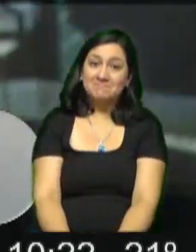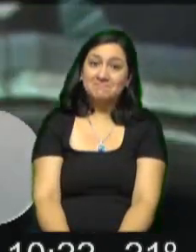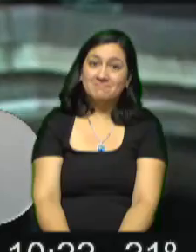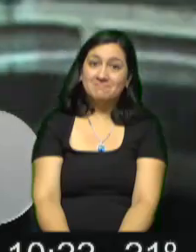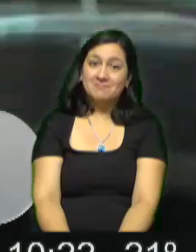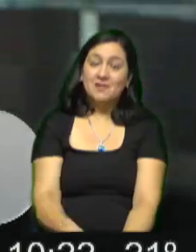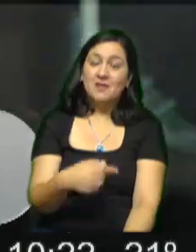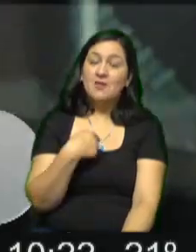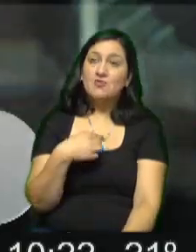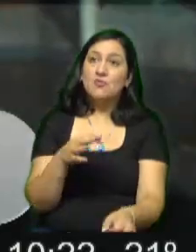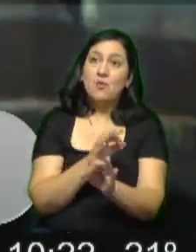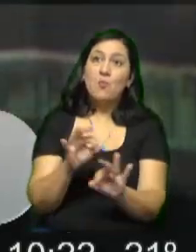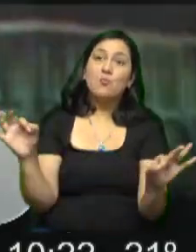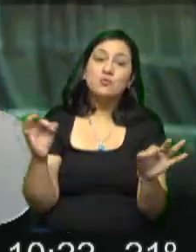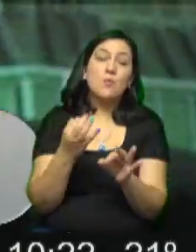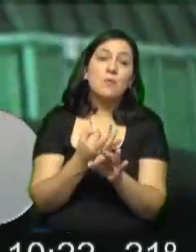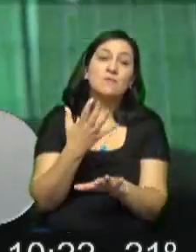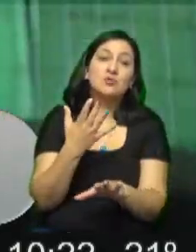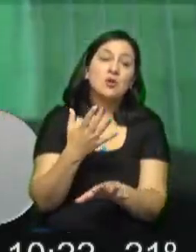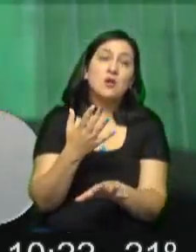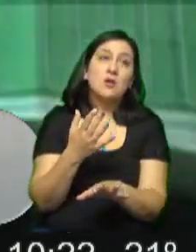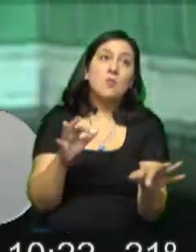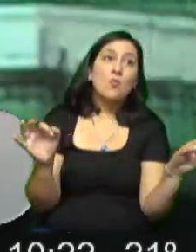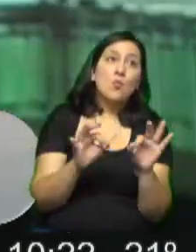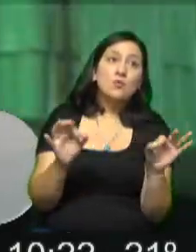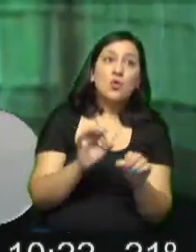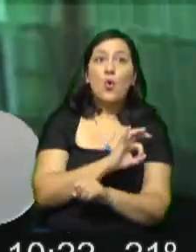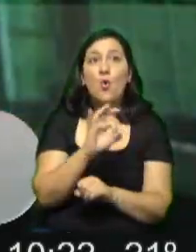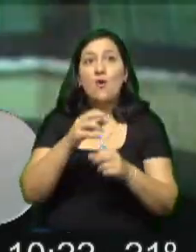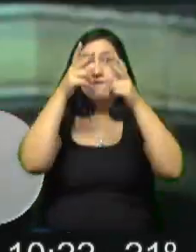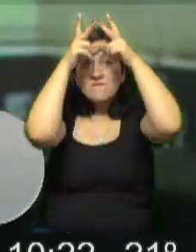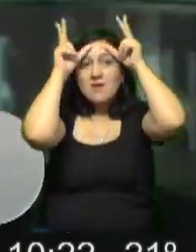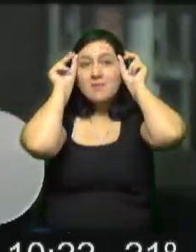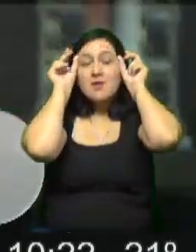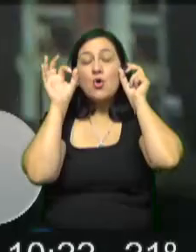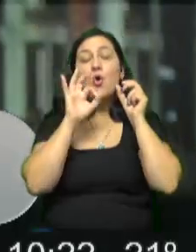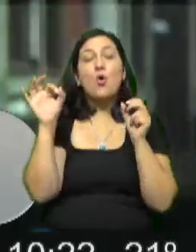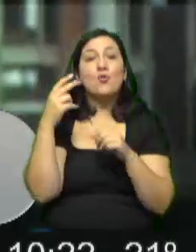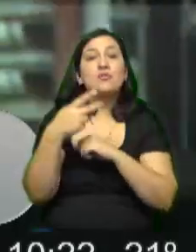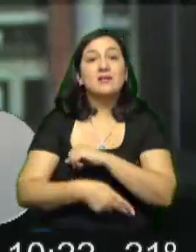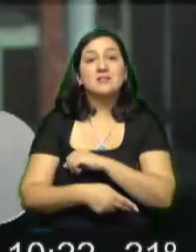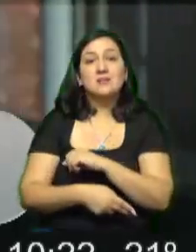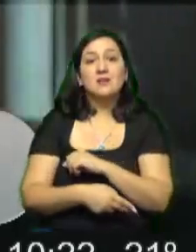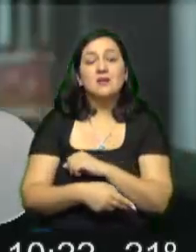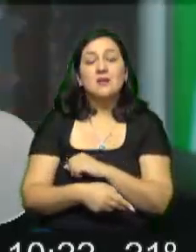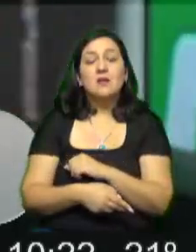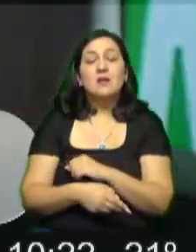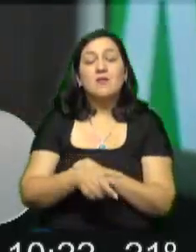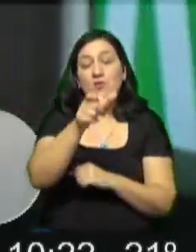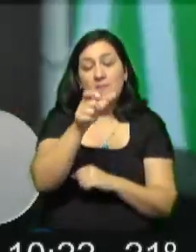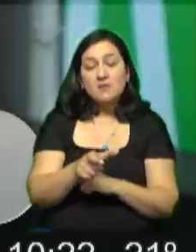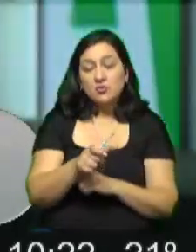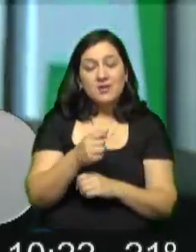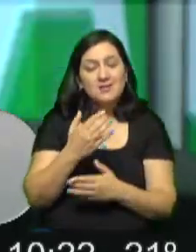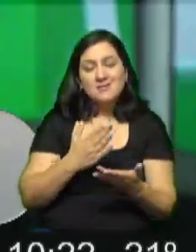Que fui un músico, un profesional, no importa músico o enfermero o taxista, que fui una persona que se dedicó con seriedad a lo suyo, con